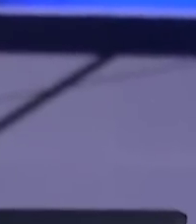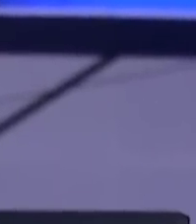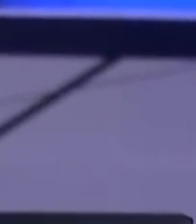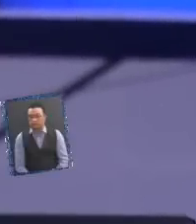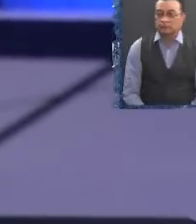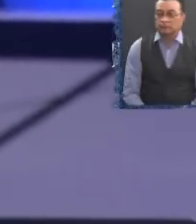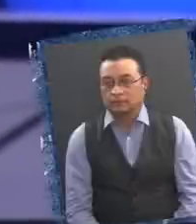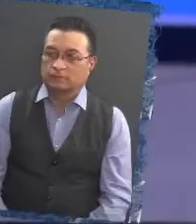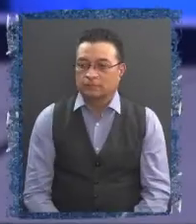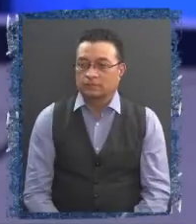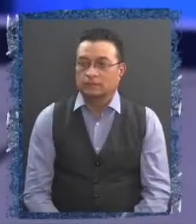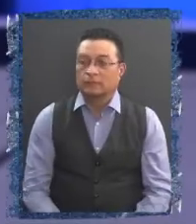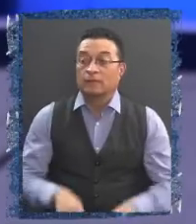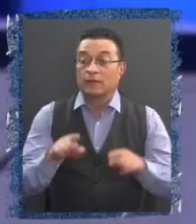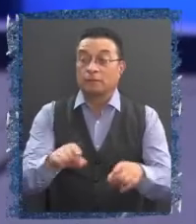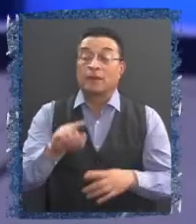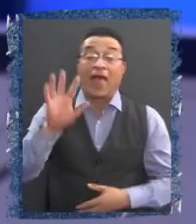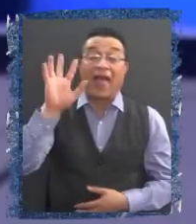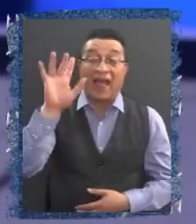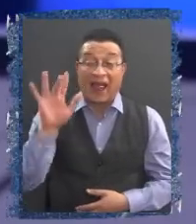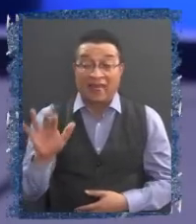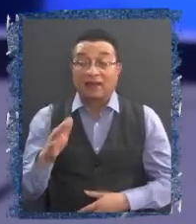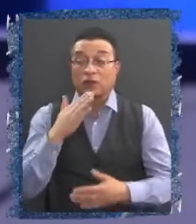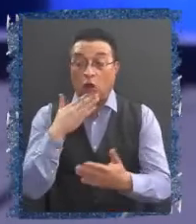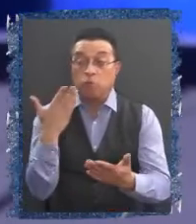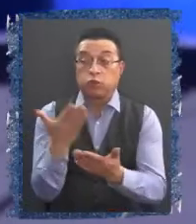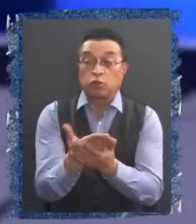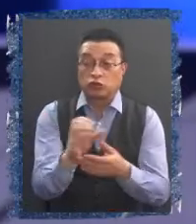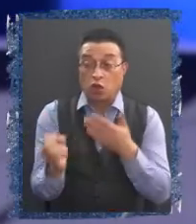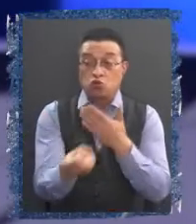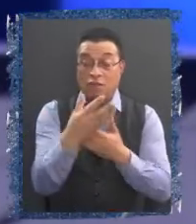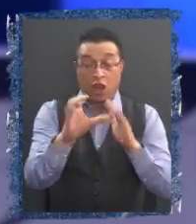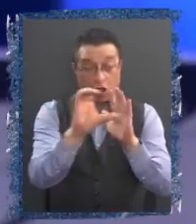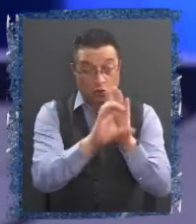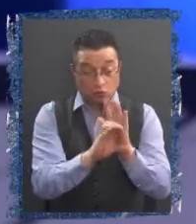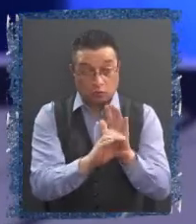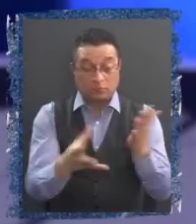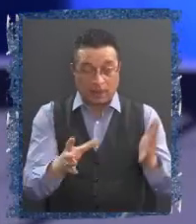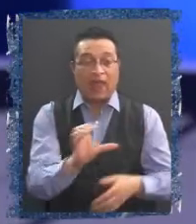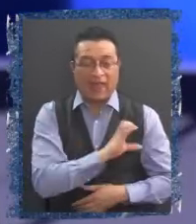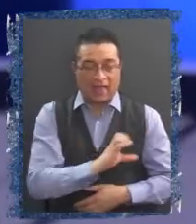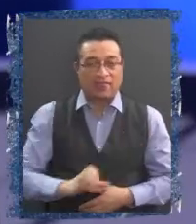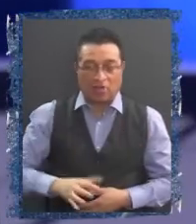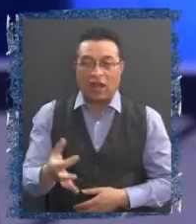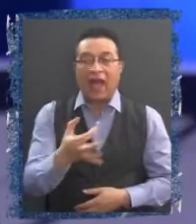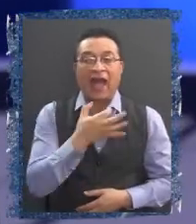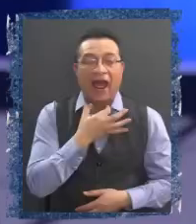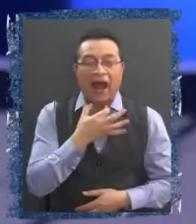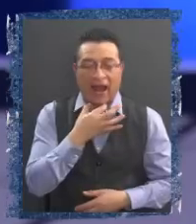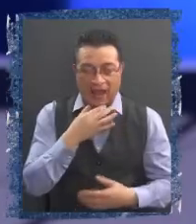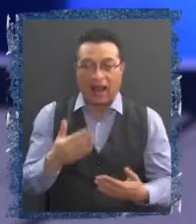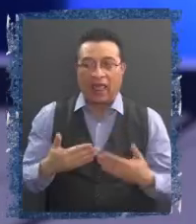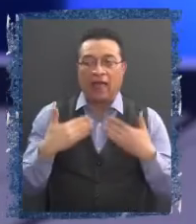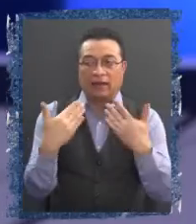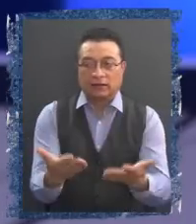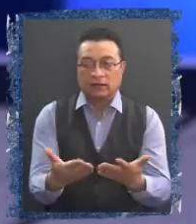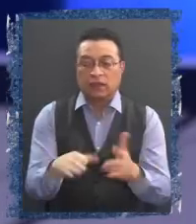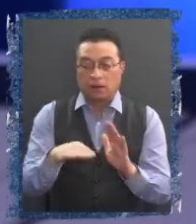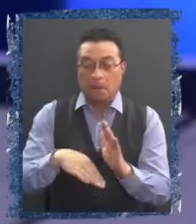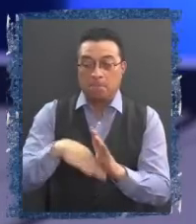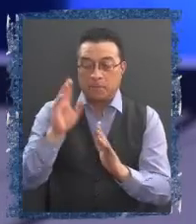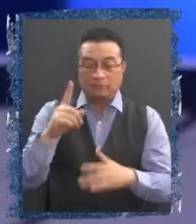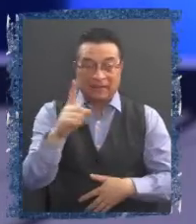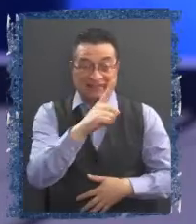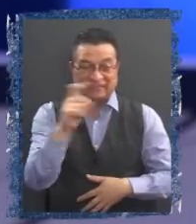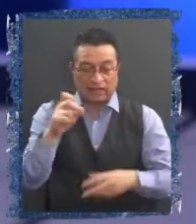Bueno, una de las características de la propuesta de nueva Constitución es que el Estado garantiza, y esa es la palabra importante, más de 100